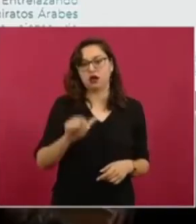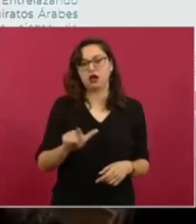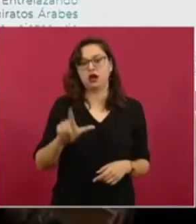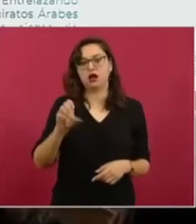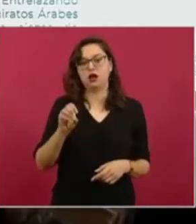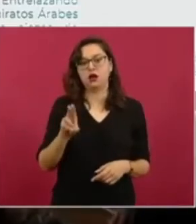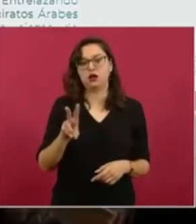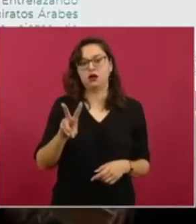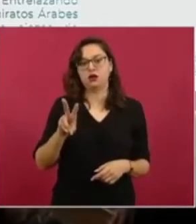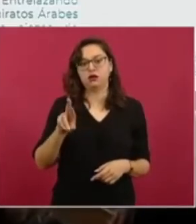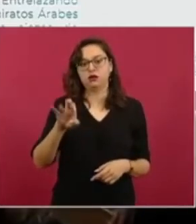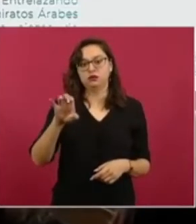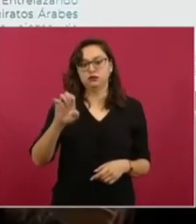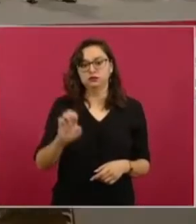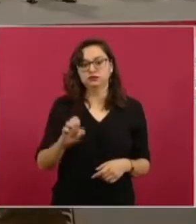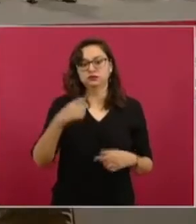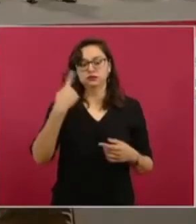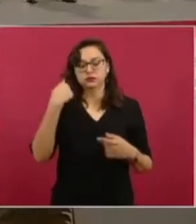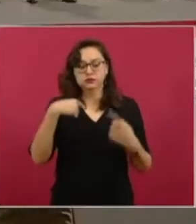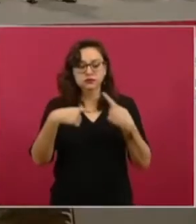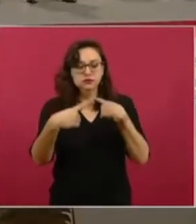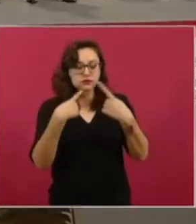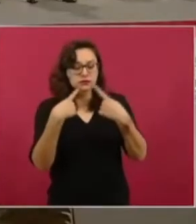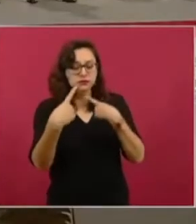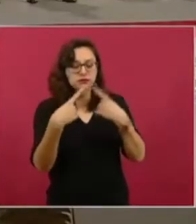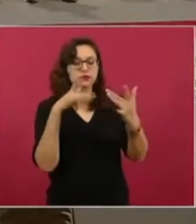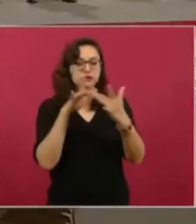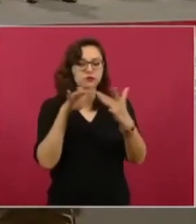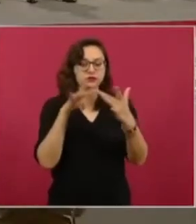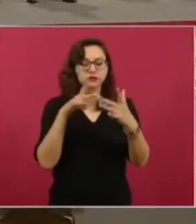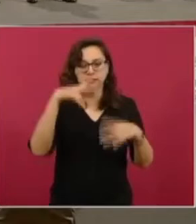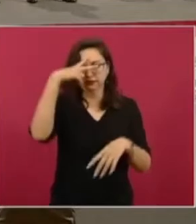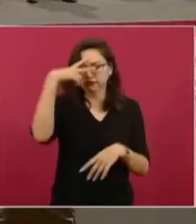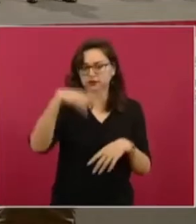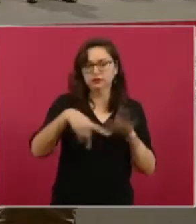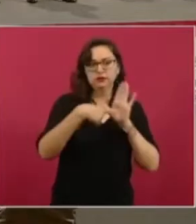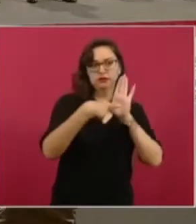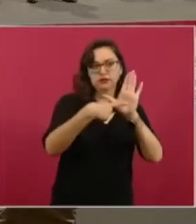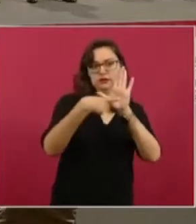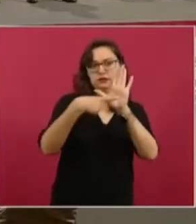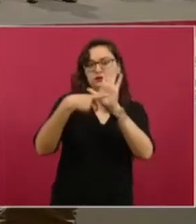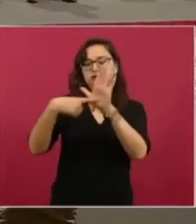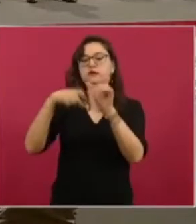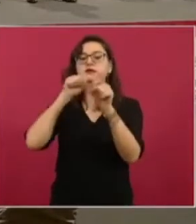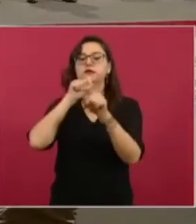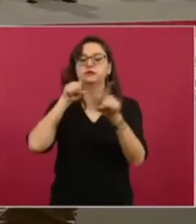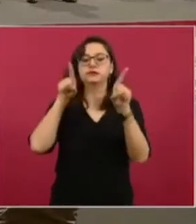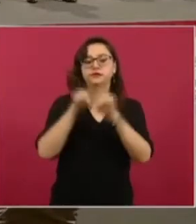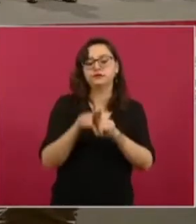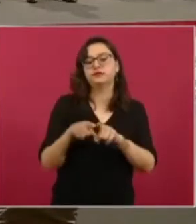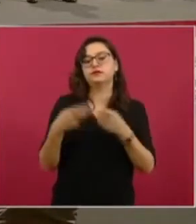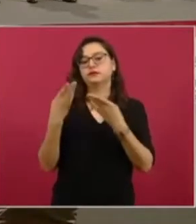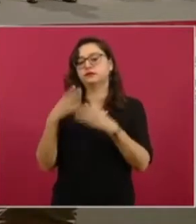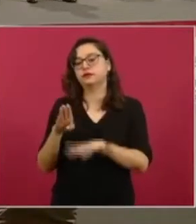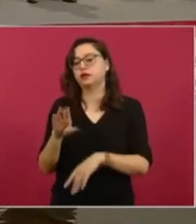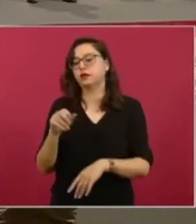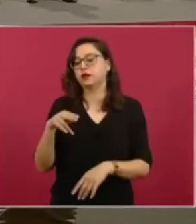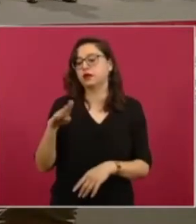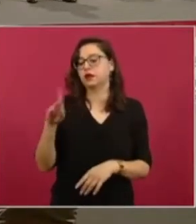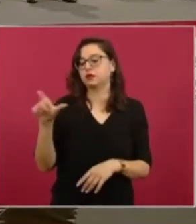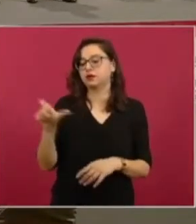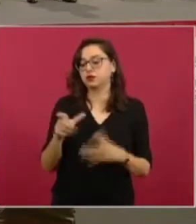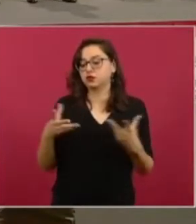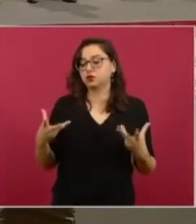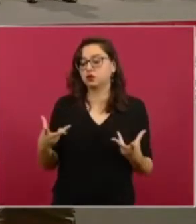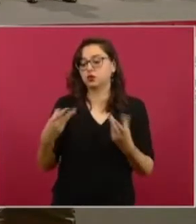el apoyo de la Fundación Banamex llevamos artesanos mexicanos y emiratíes a hacer la primera exposición conjunta. ¿Sería cuánto, señor